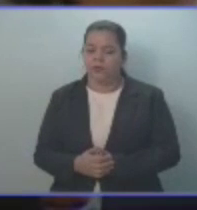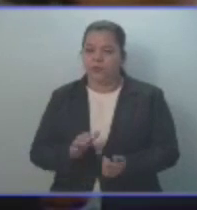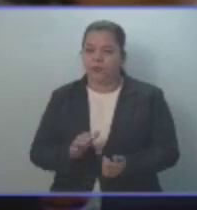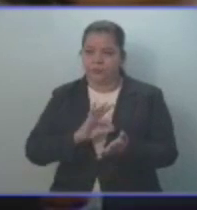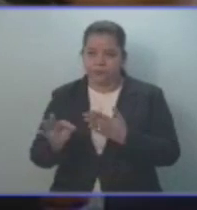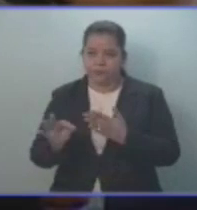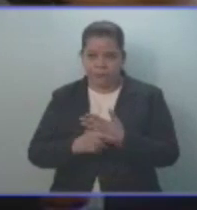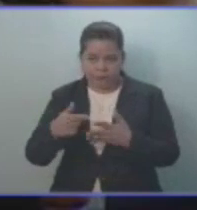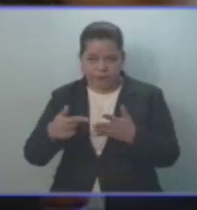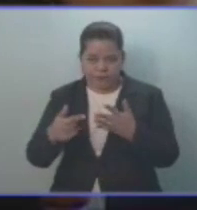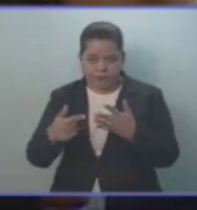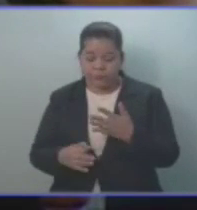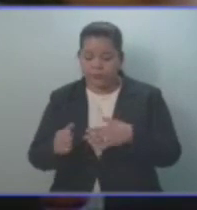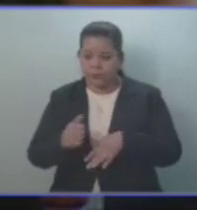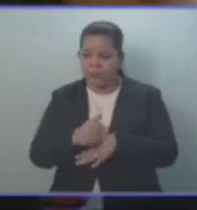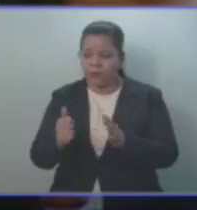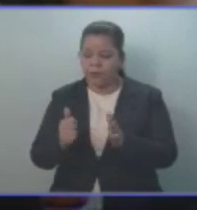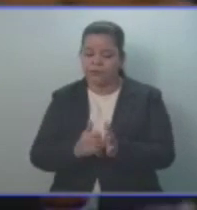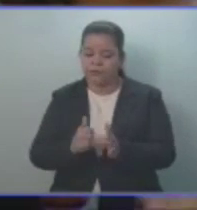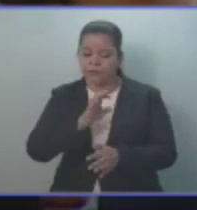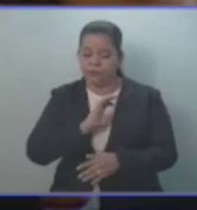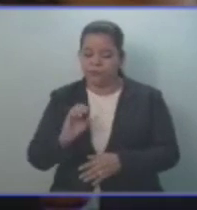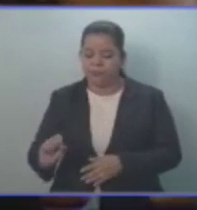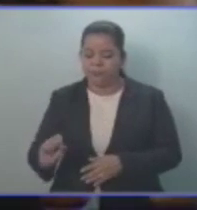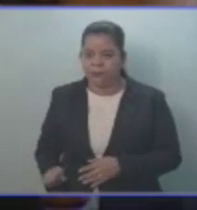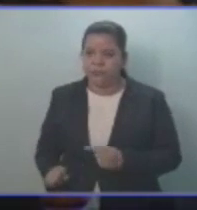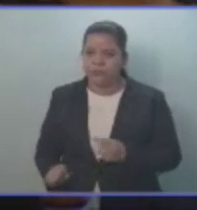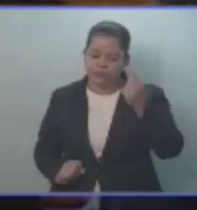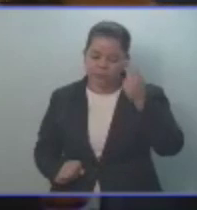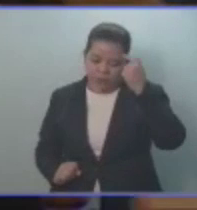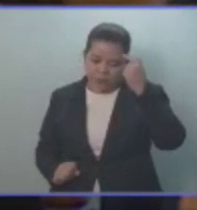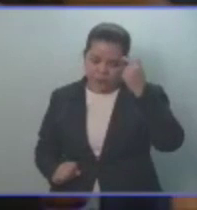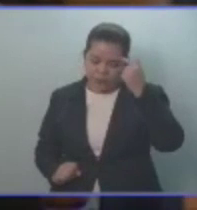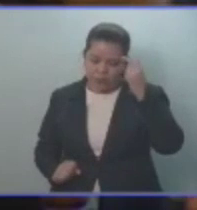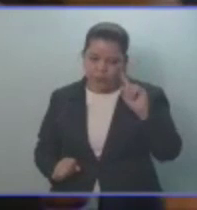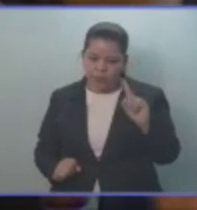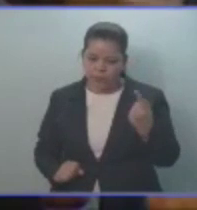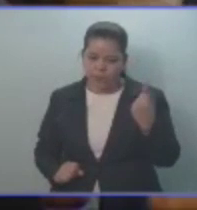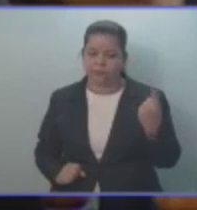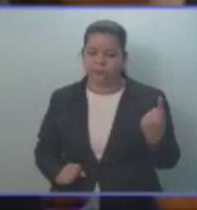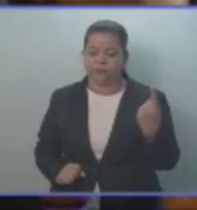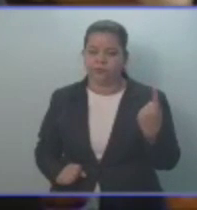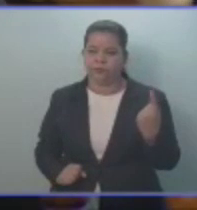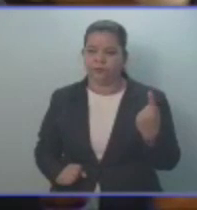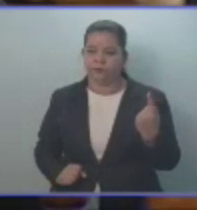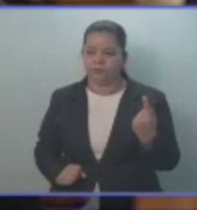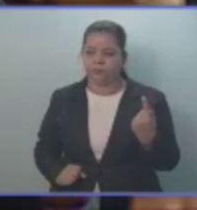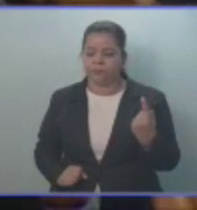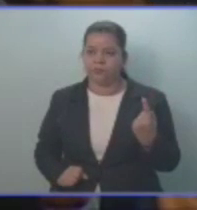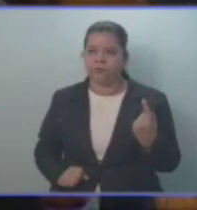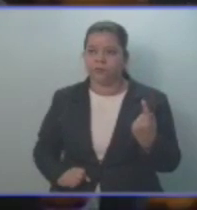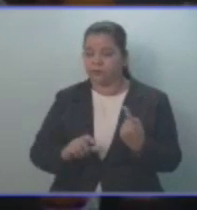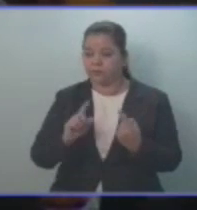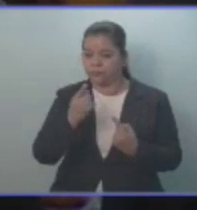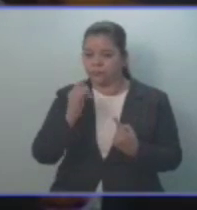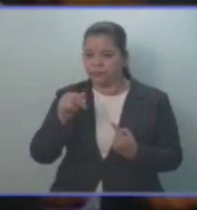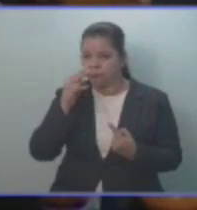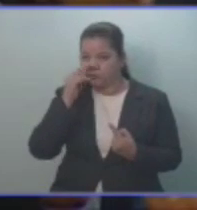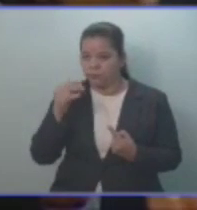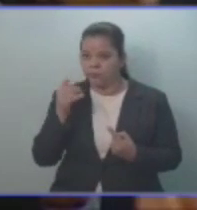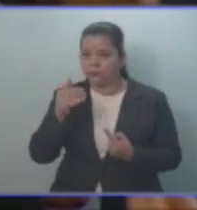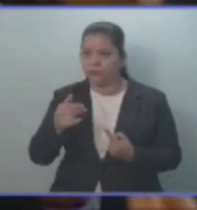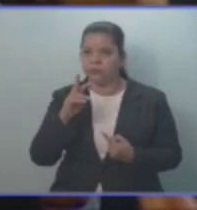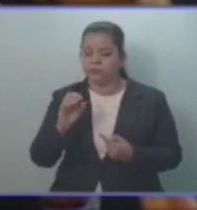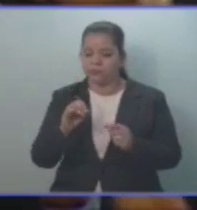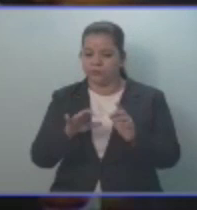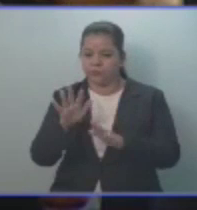Decreto número: la Asamblea Legislativa de la República de El Salvador, considerando 1. Que el 1 de junio del 2015